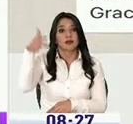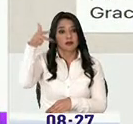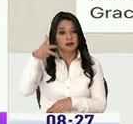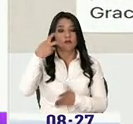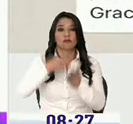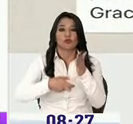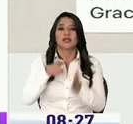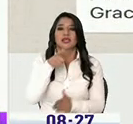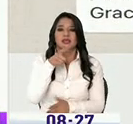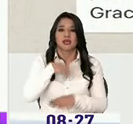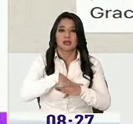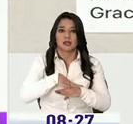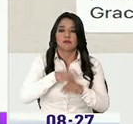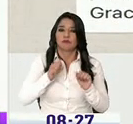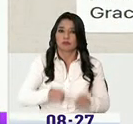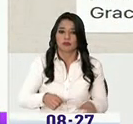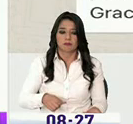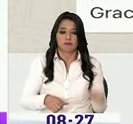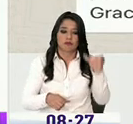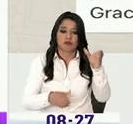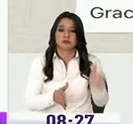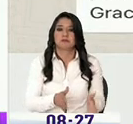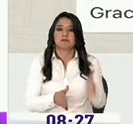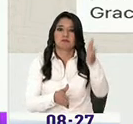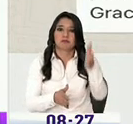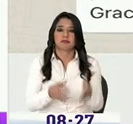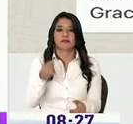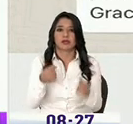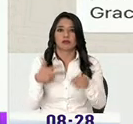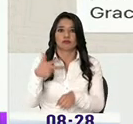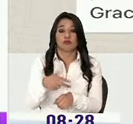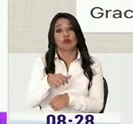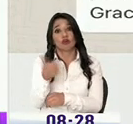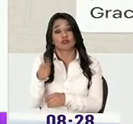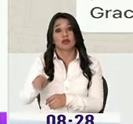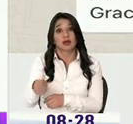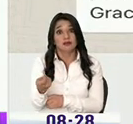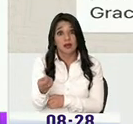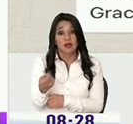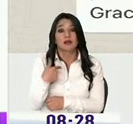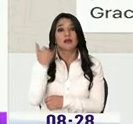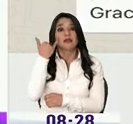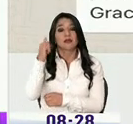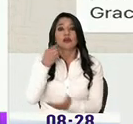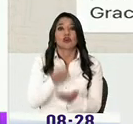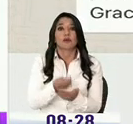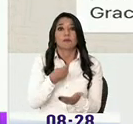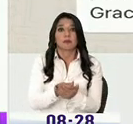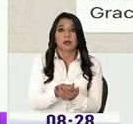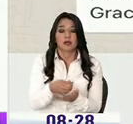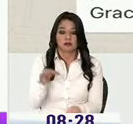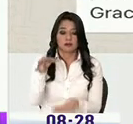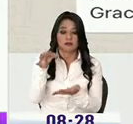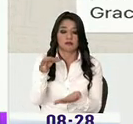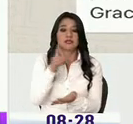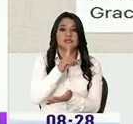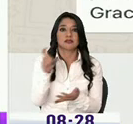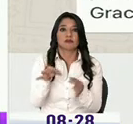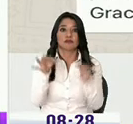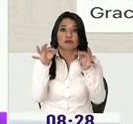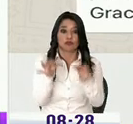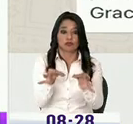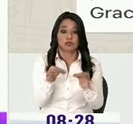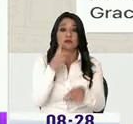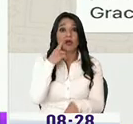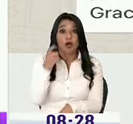quienes realicen necesidades en postes, paredes y vehículos. En los otros canales desde mucho tiempo di la idea que compren paquetitos de 100 fundas plásticas para